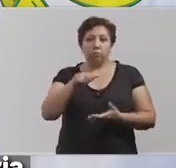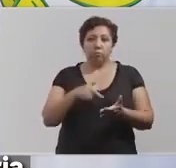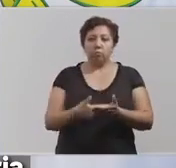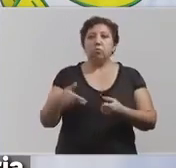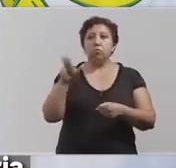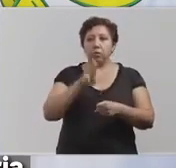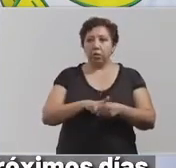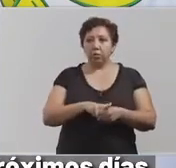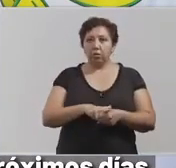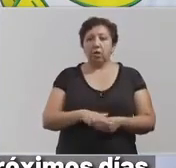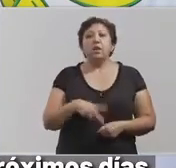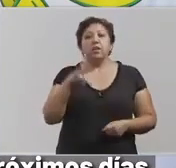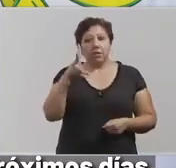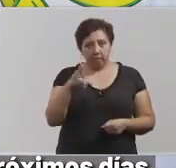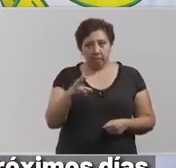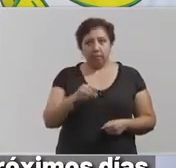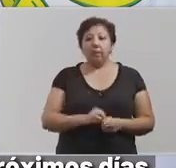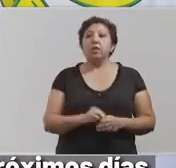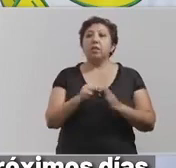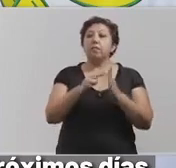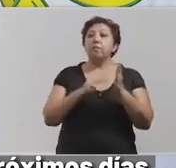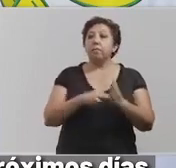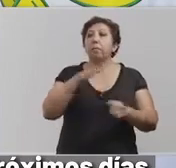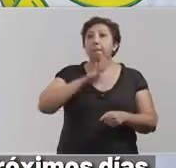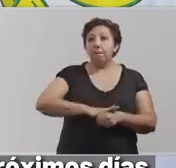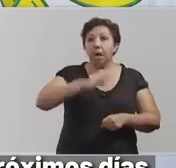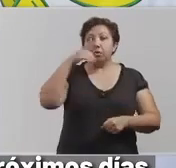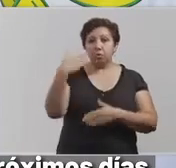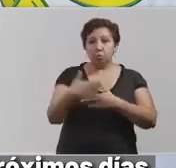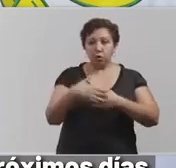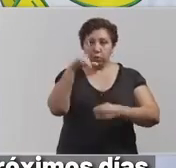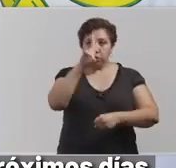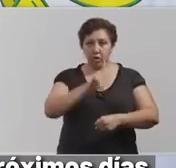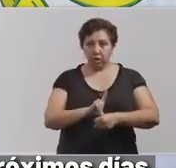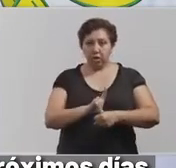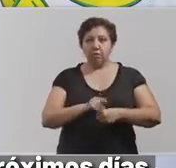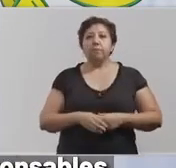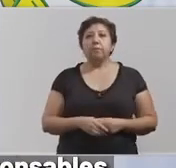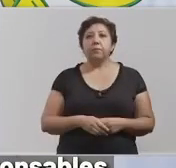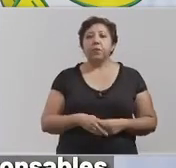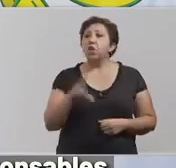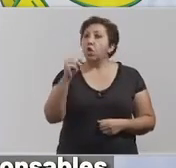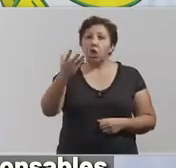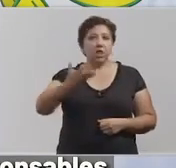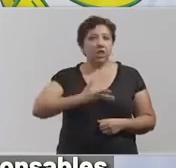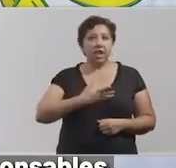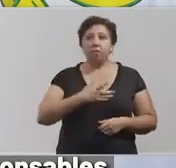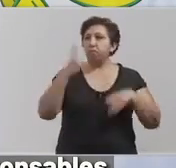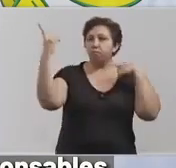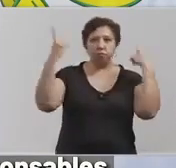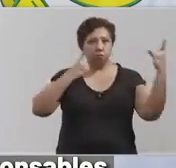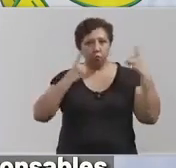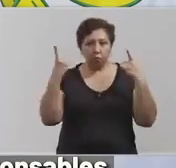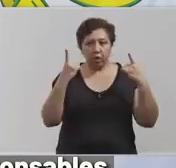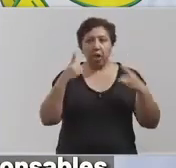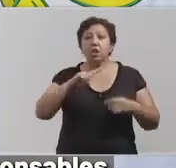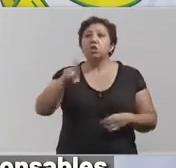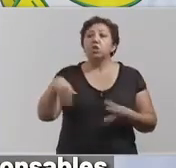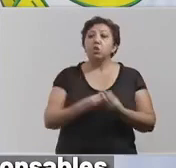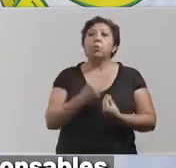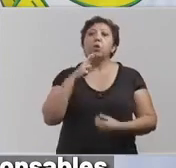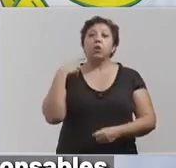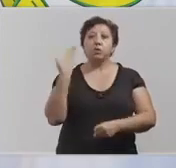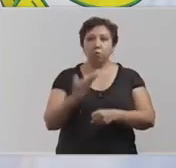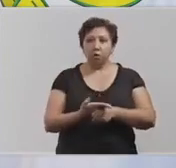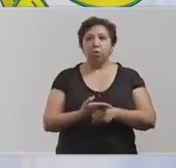capacidad hospitalaria. No descartamos medidas adicionales en los próximos días. No tengan ninguna duda que si